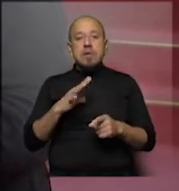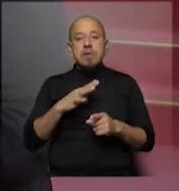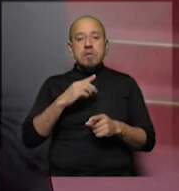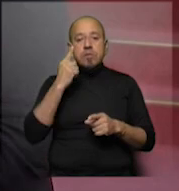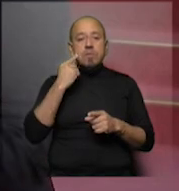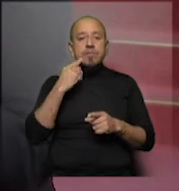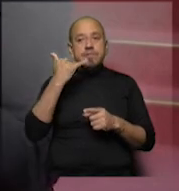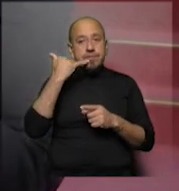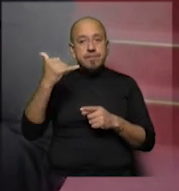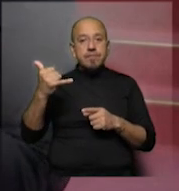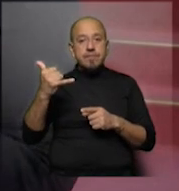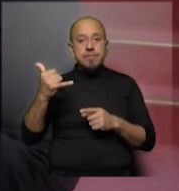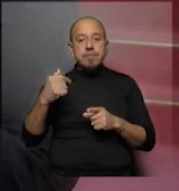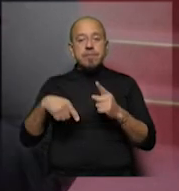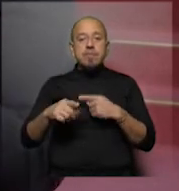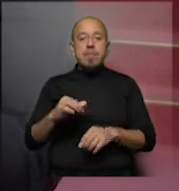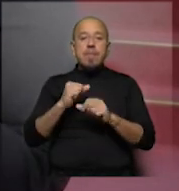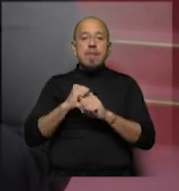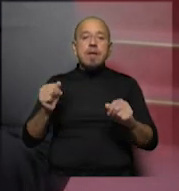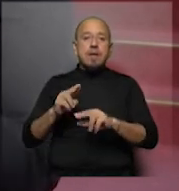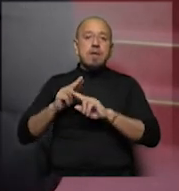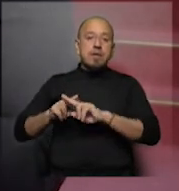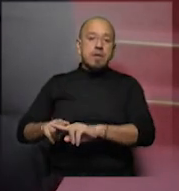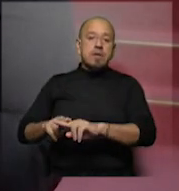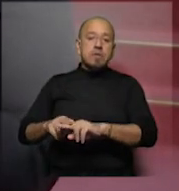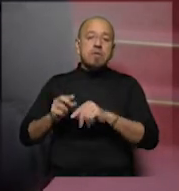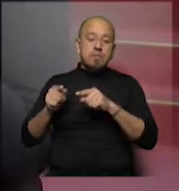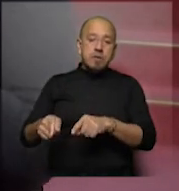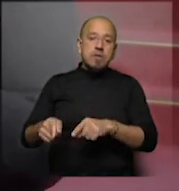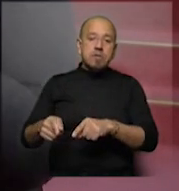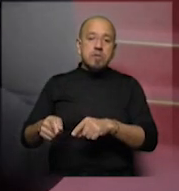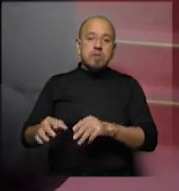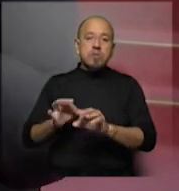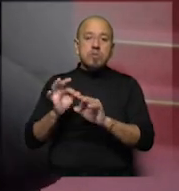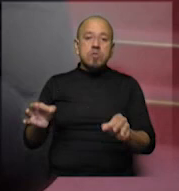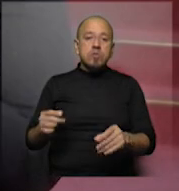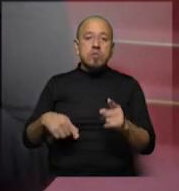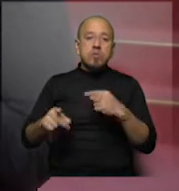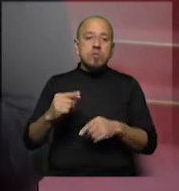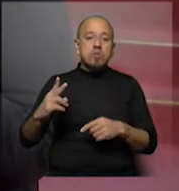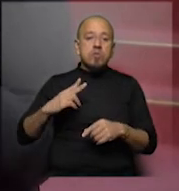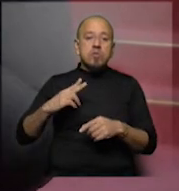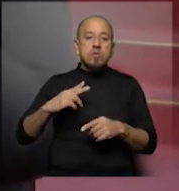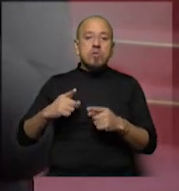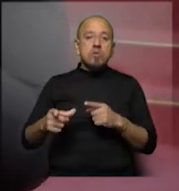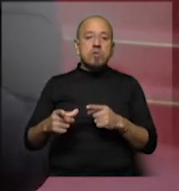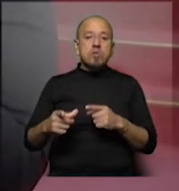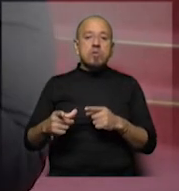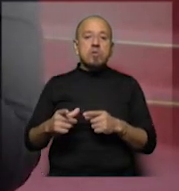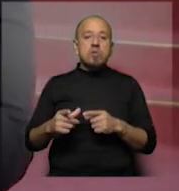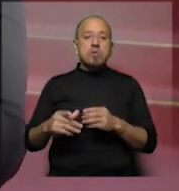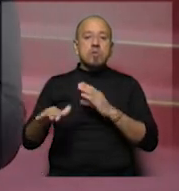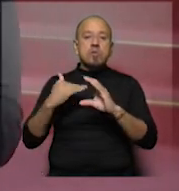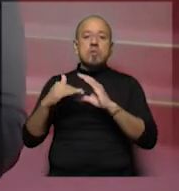de teléfono donde se pueden comunicar y hacer las reservas, tanto en el lugar o si no por privado, ¿no? Por mensajes